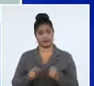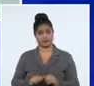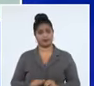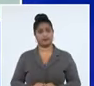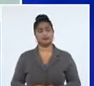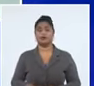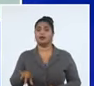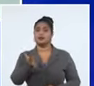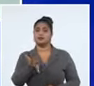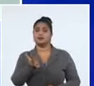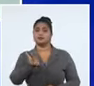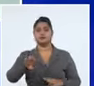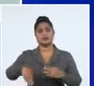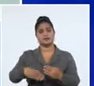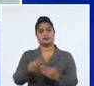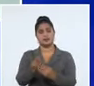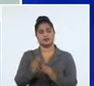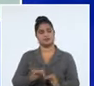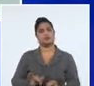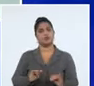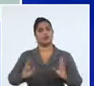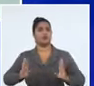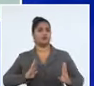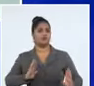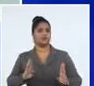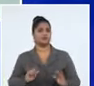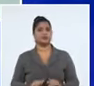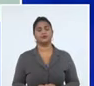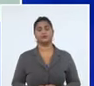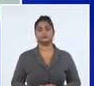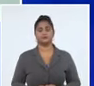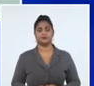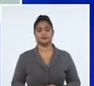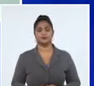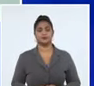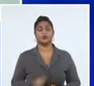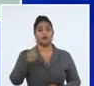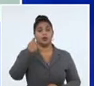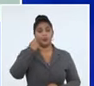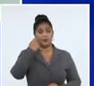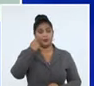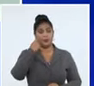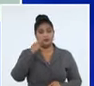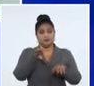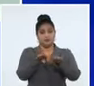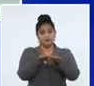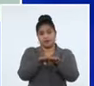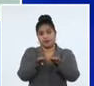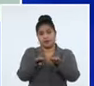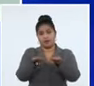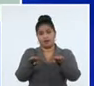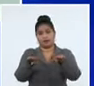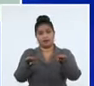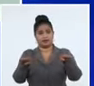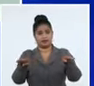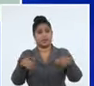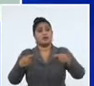días. Realmente, cuando uno ve la curva, es una provincia que todavía también tiene que arreciar las